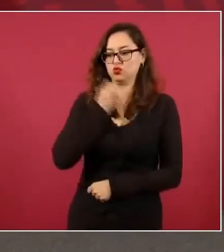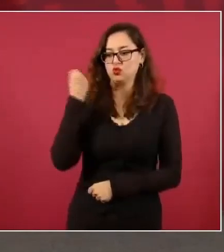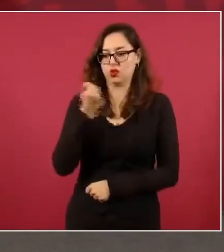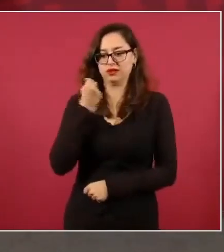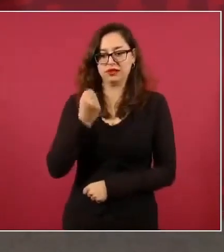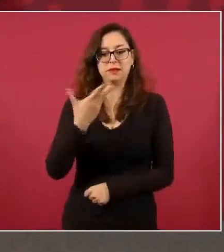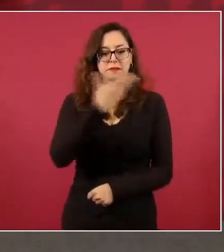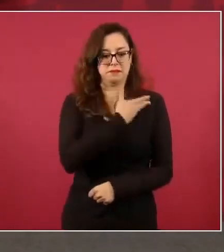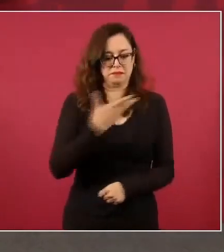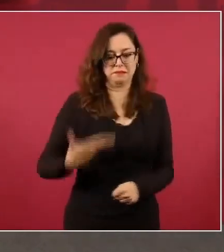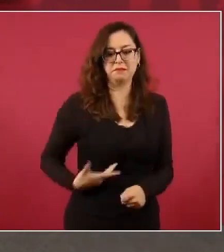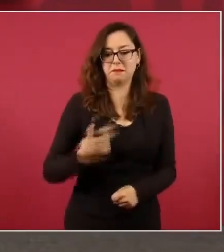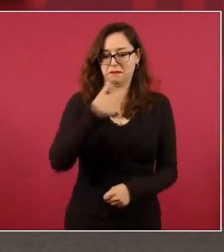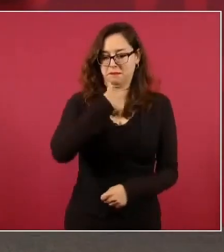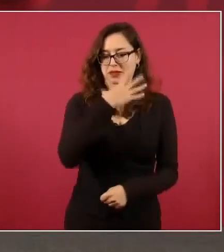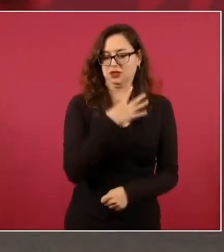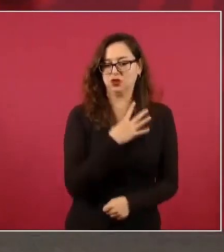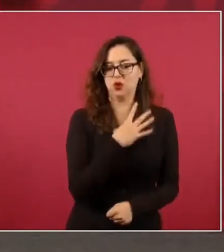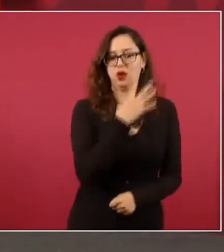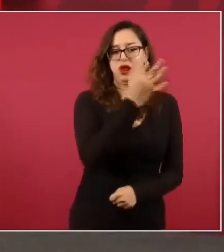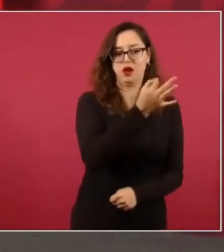nuestro movimiento,